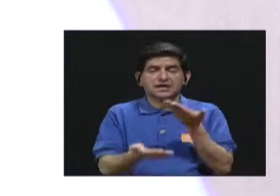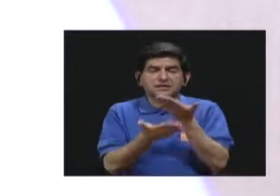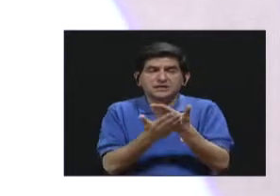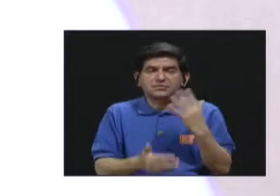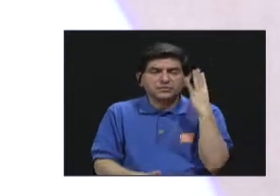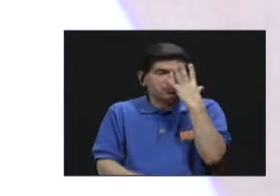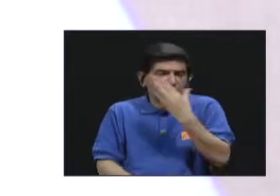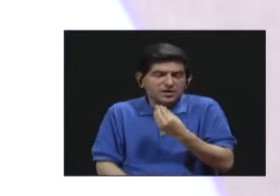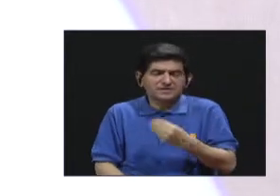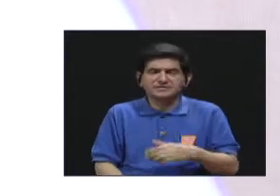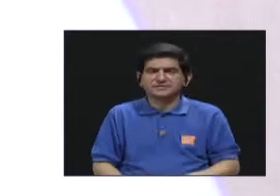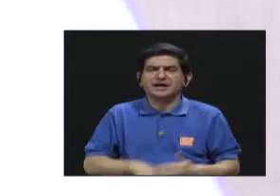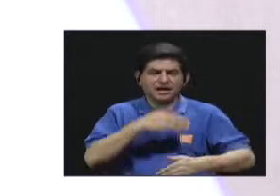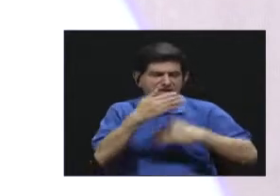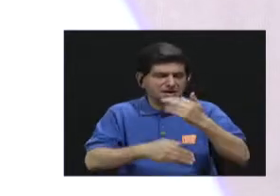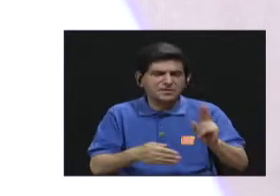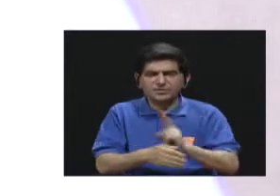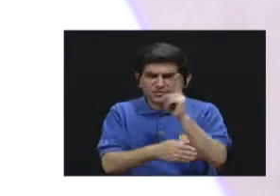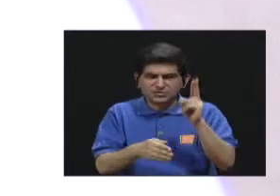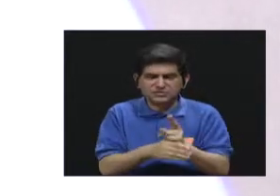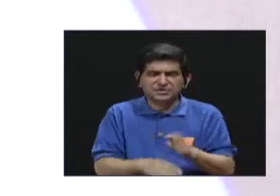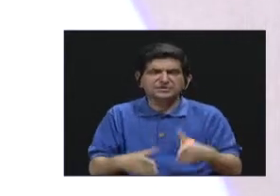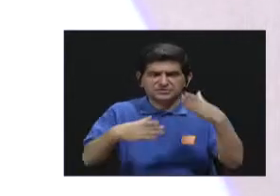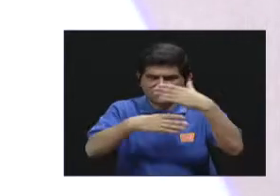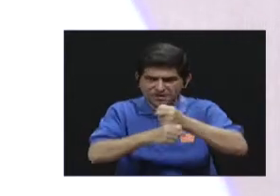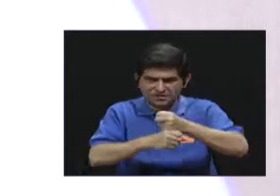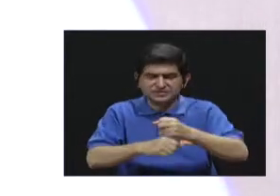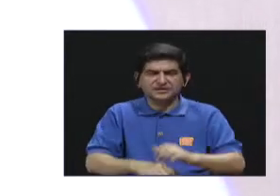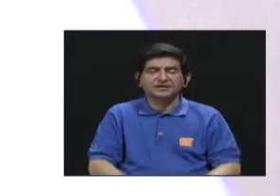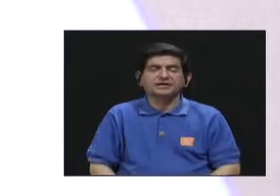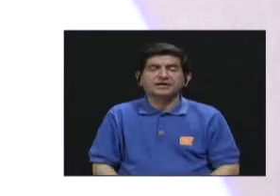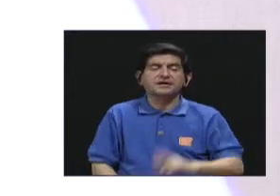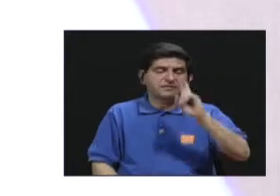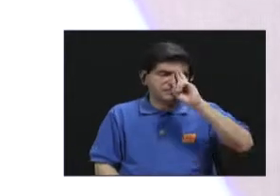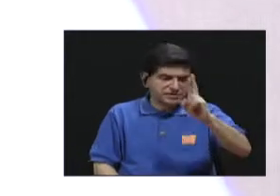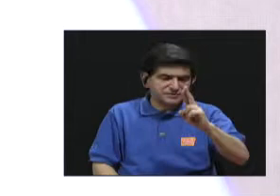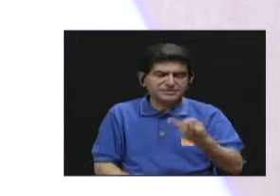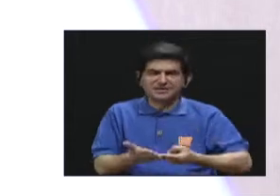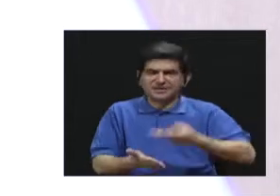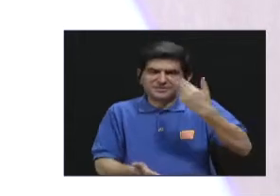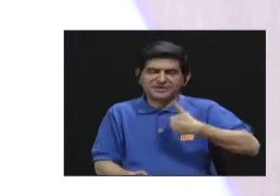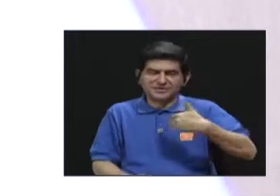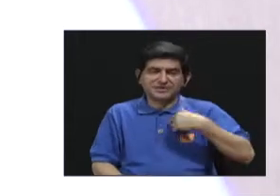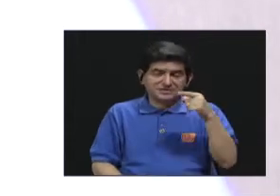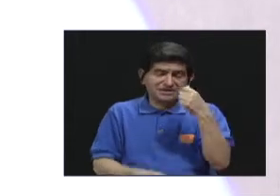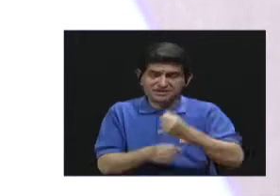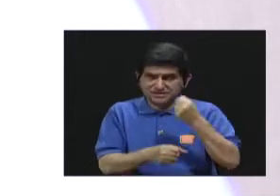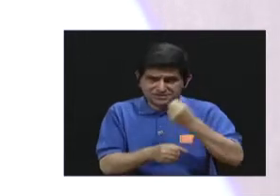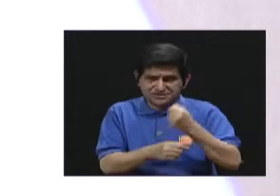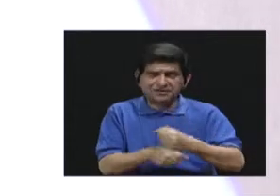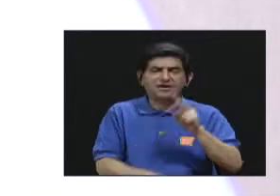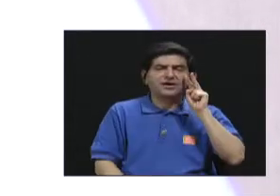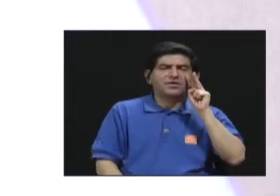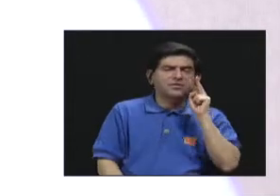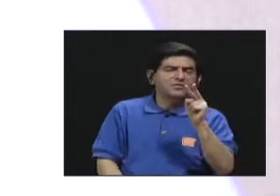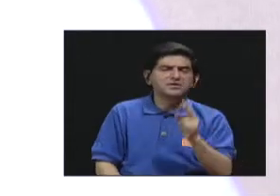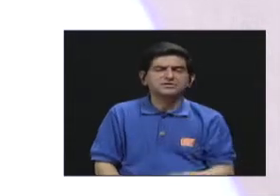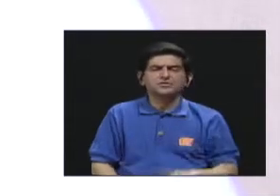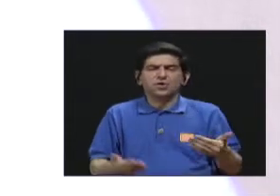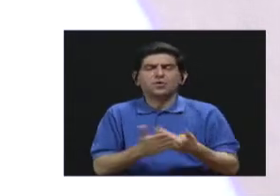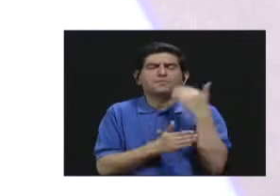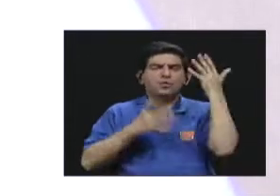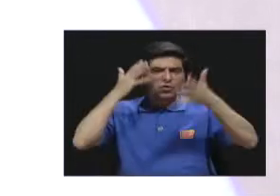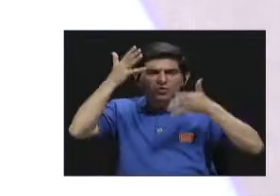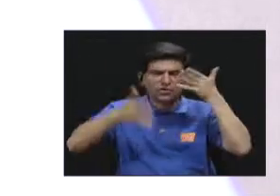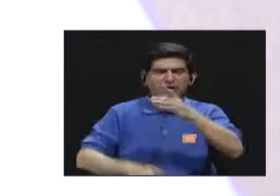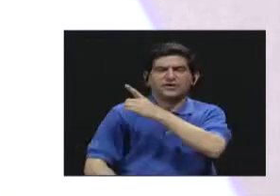estética y el tratamiento utilizado en su realización. Reconocemos el valor de esta pieza y la visión